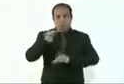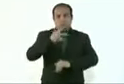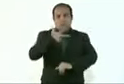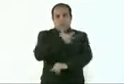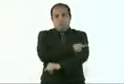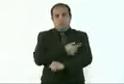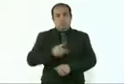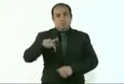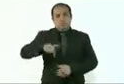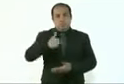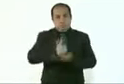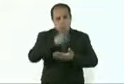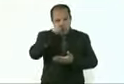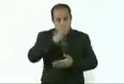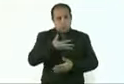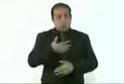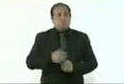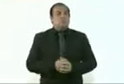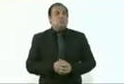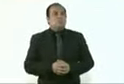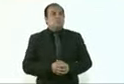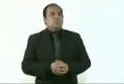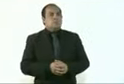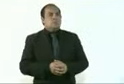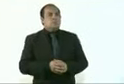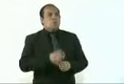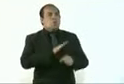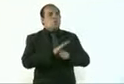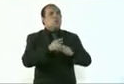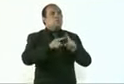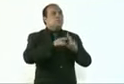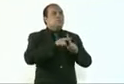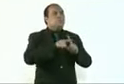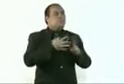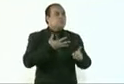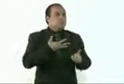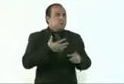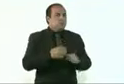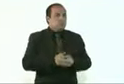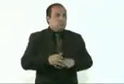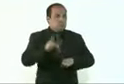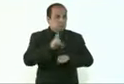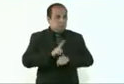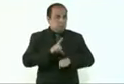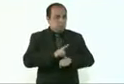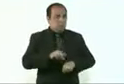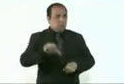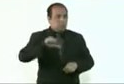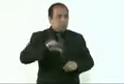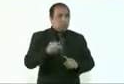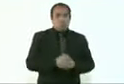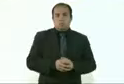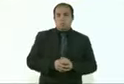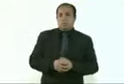ciudad. Ahorita, ¿cuáles son los positivos que hay diarios?